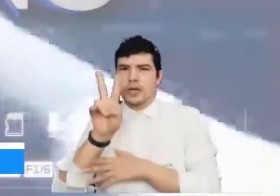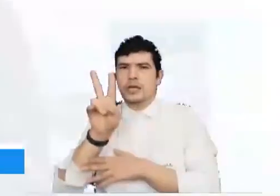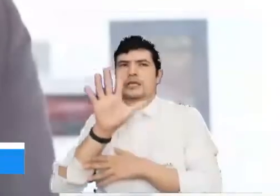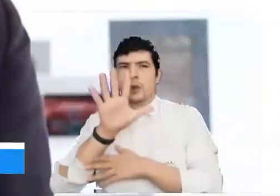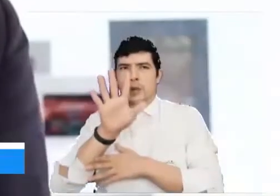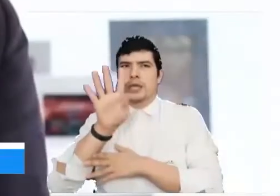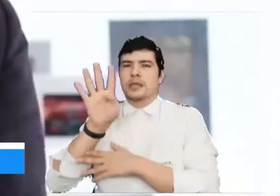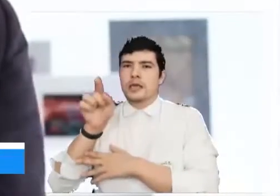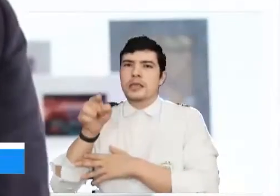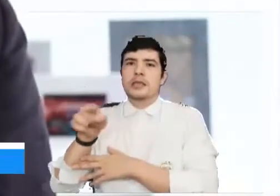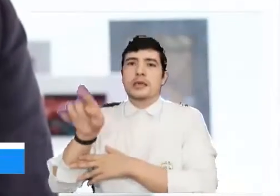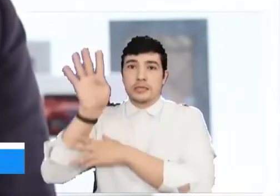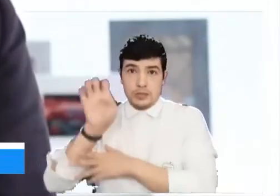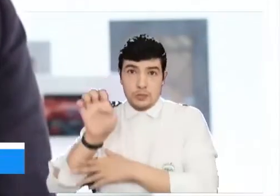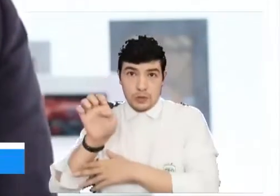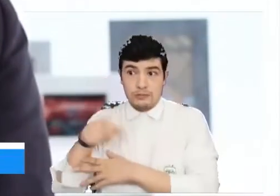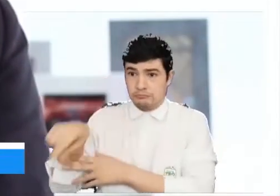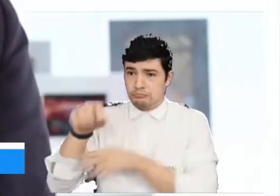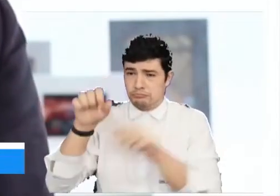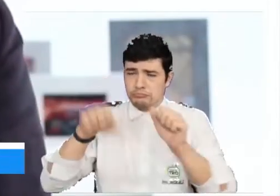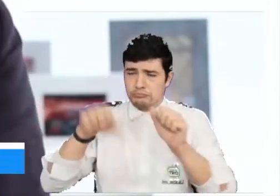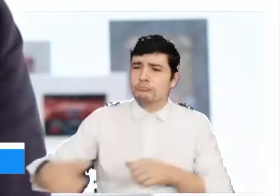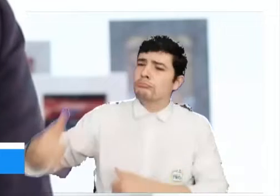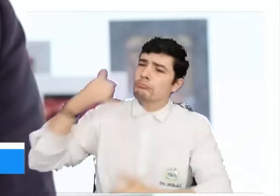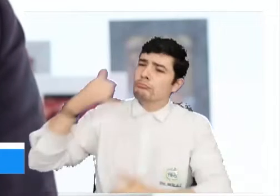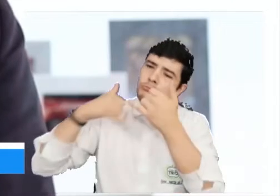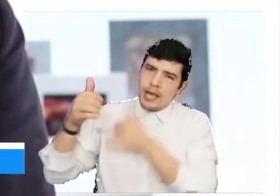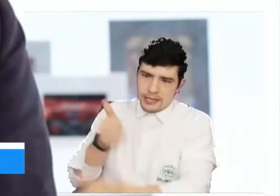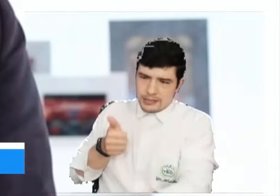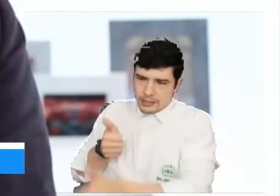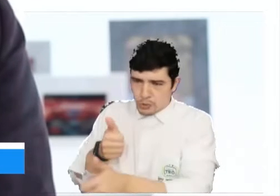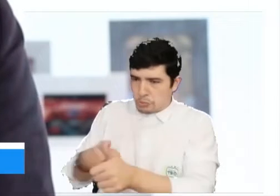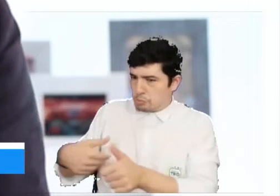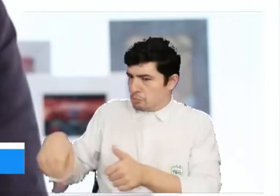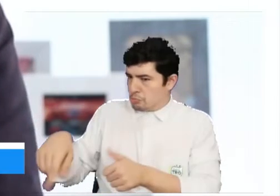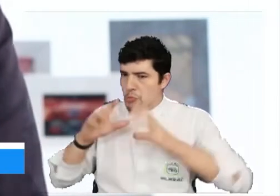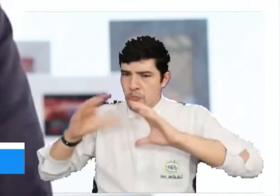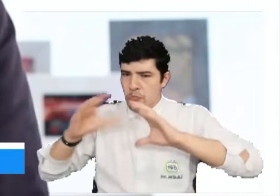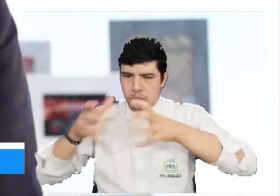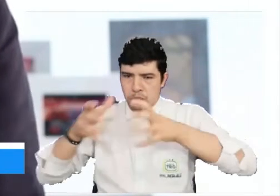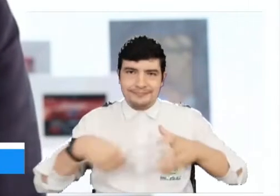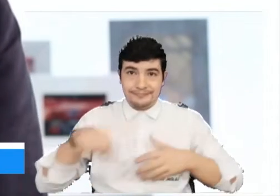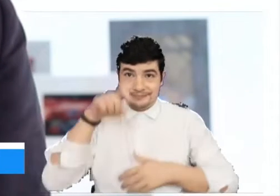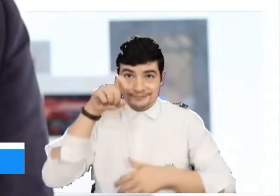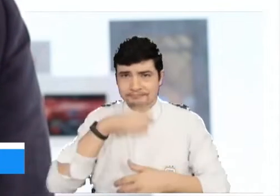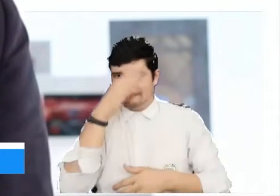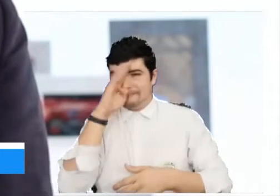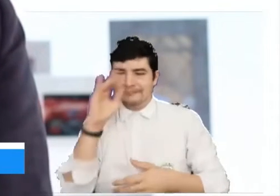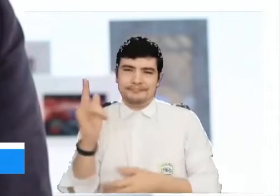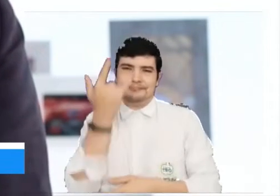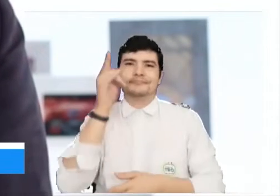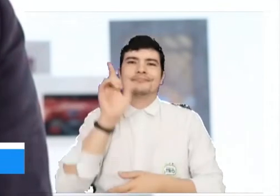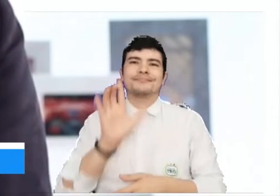304-652-5419. Nuestra sección de hoy, pero recuerde que usted también puede enviarnos sus videos a nuestra línea de WhatsApp